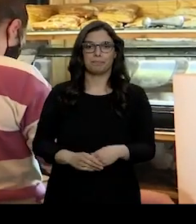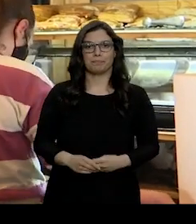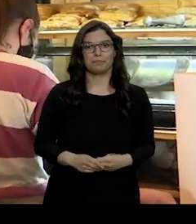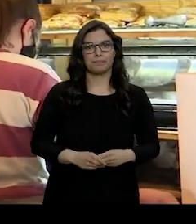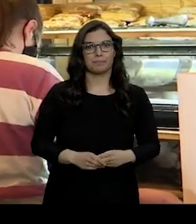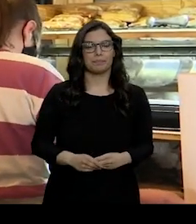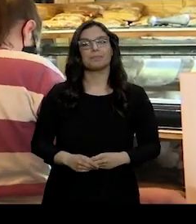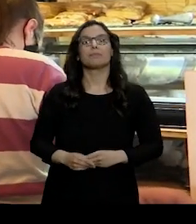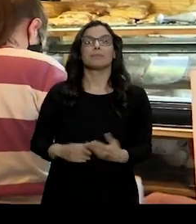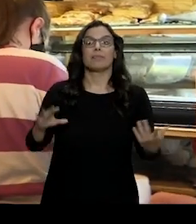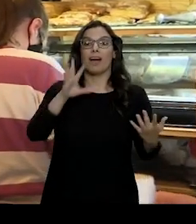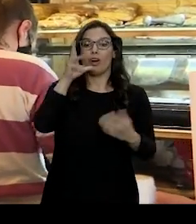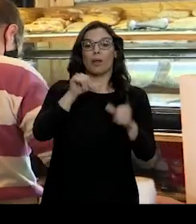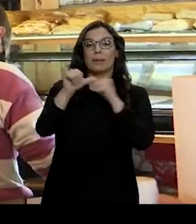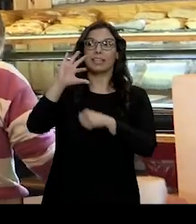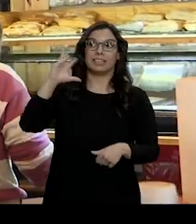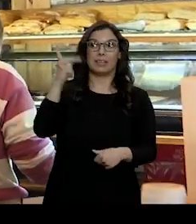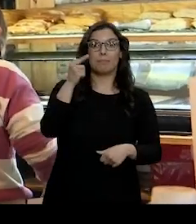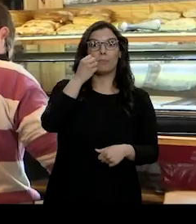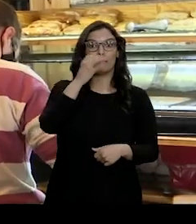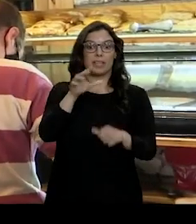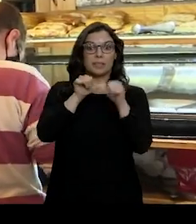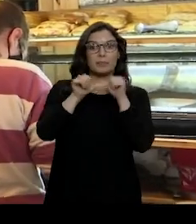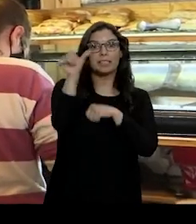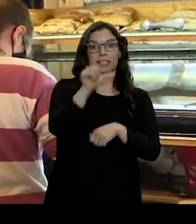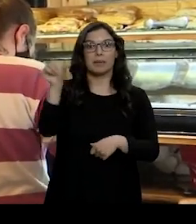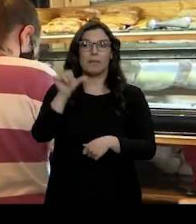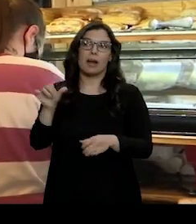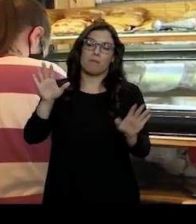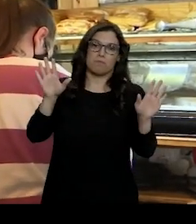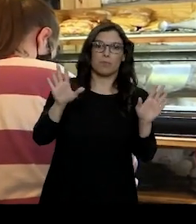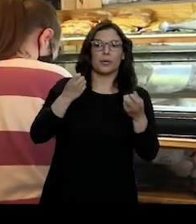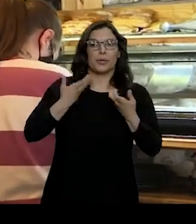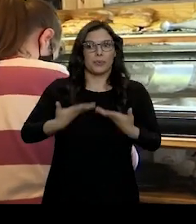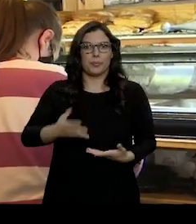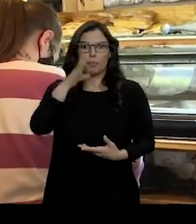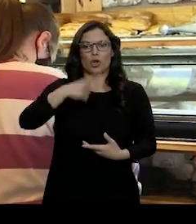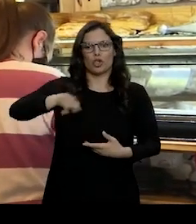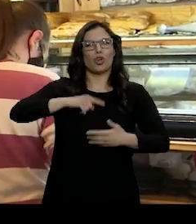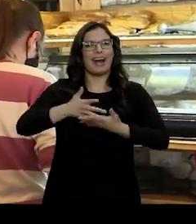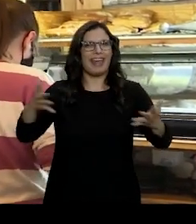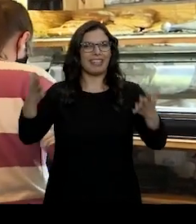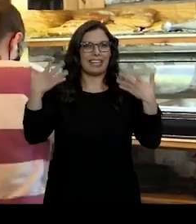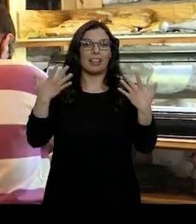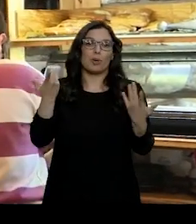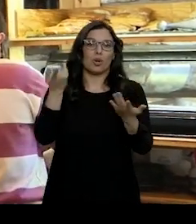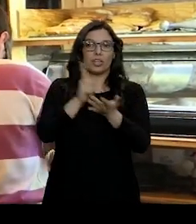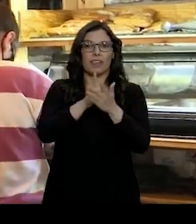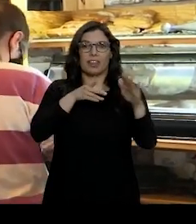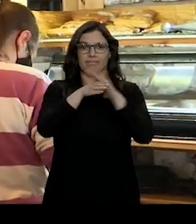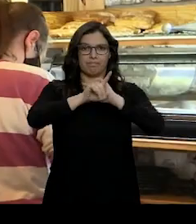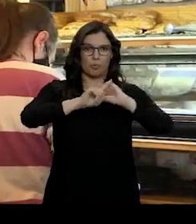Ahora va a hacer buen tiempo estas semanas, nosotros nos alivia porque tenemos una buena terraza. Pero sí, vuelve el interior otra vez a